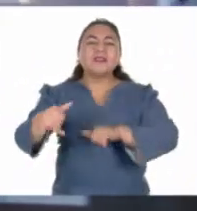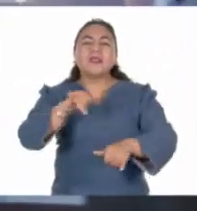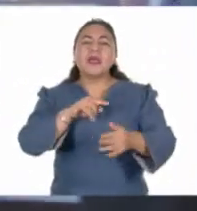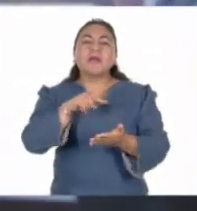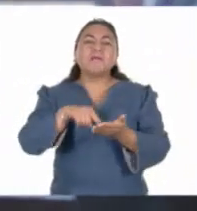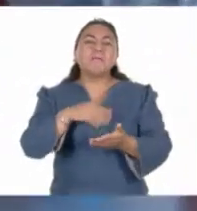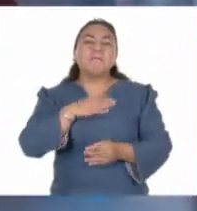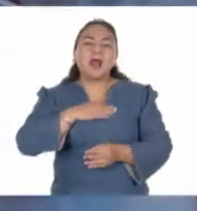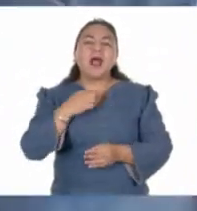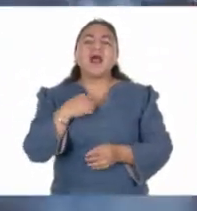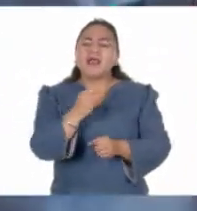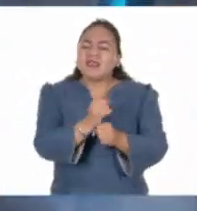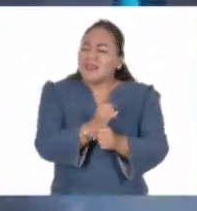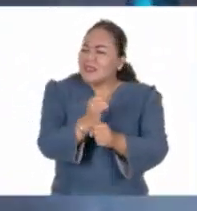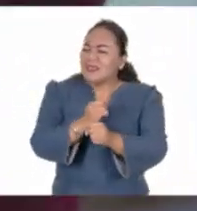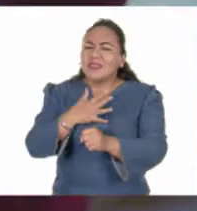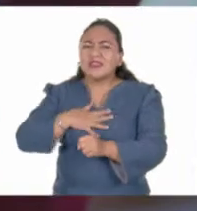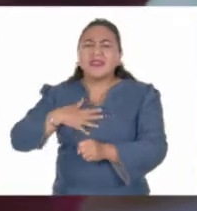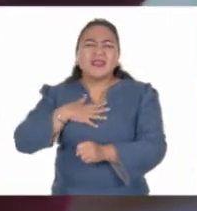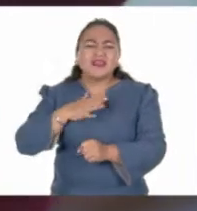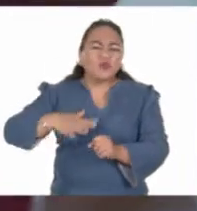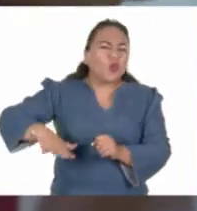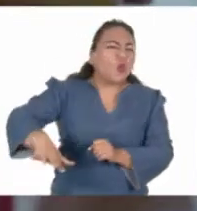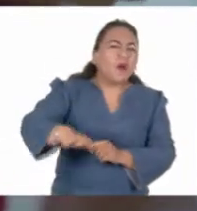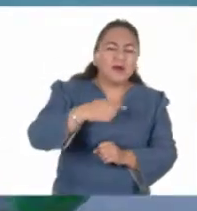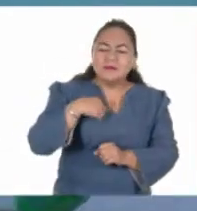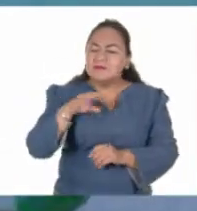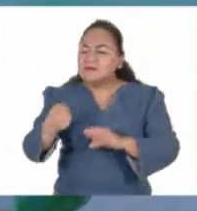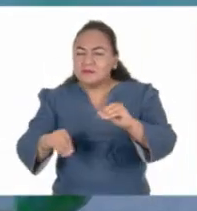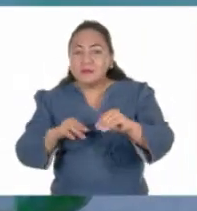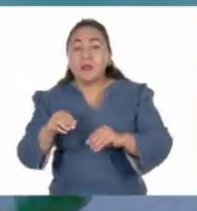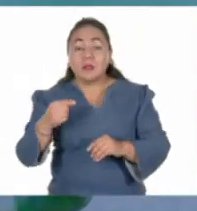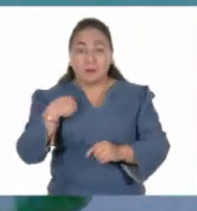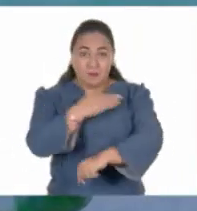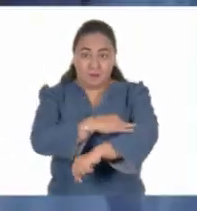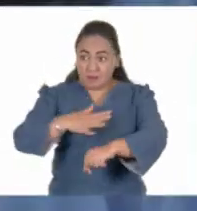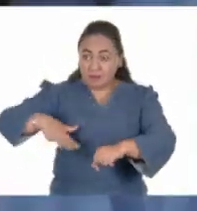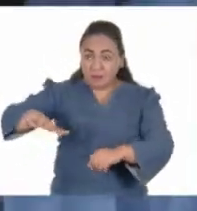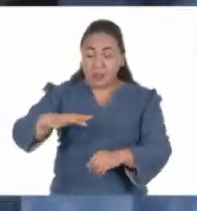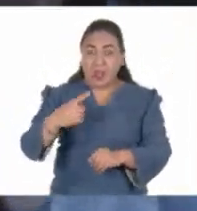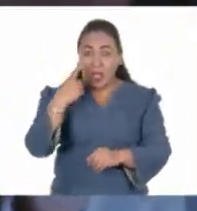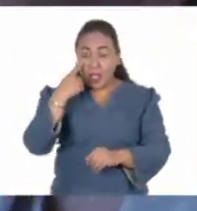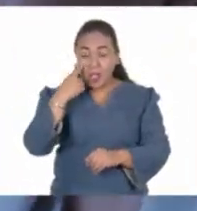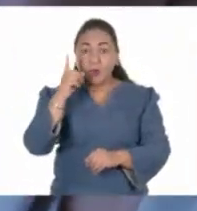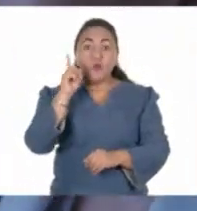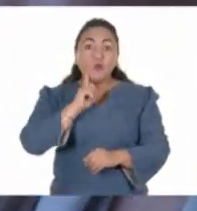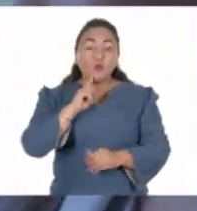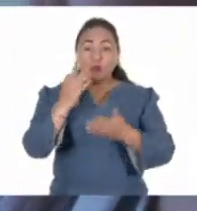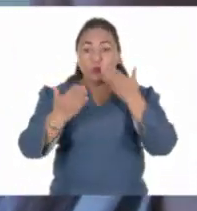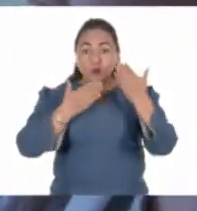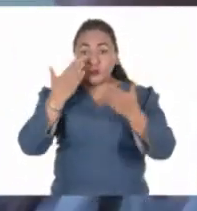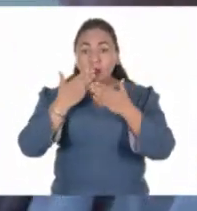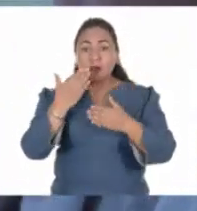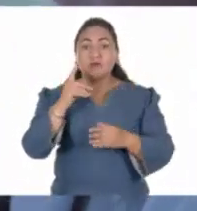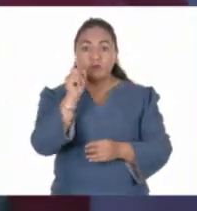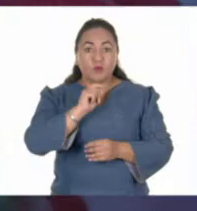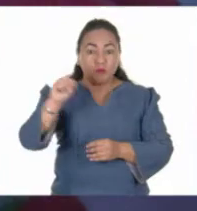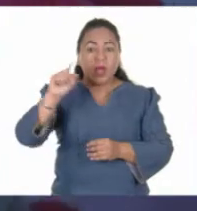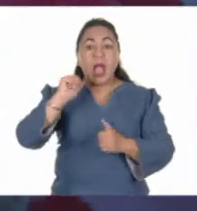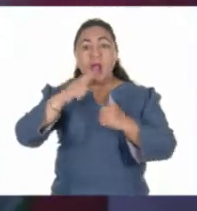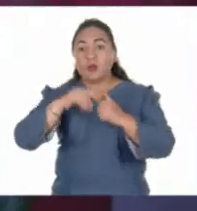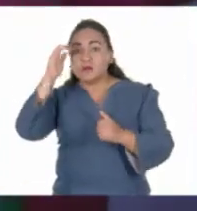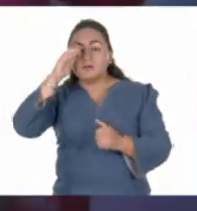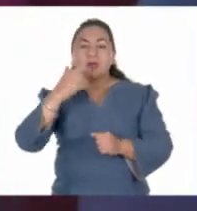y explorando todo lo que me encontraba a mi paso. En mi familia no era tan común que alguna mujer estudiara profesionalmente